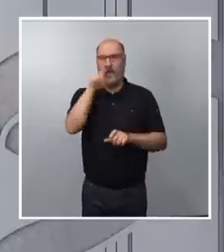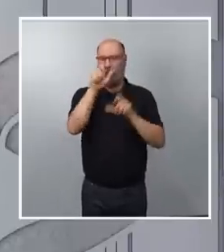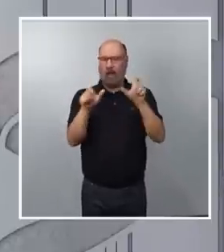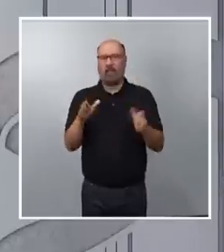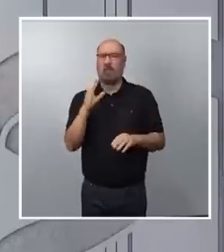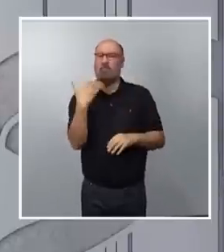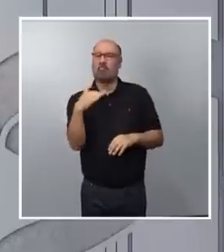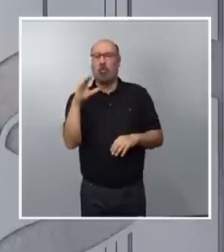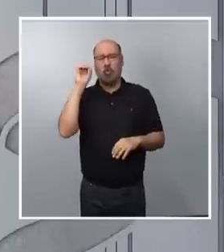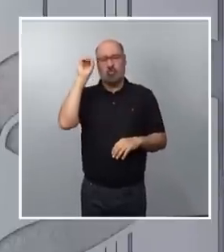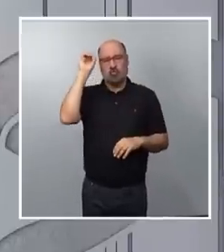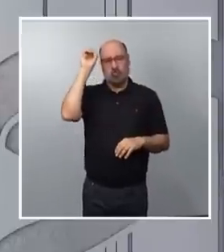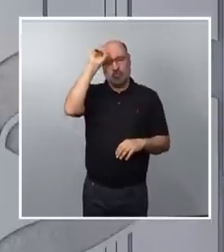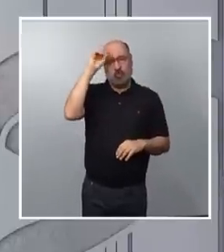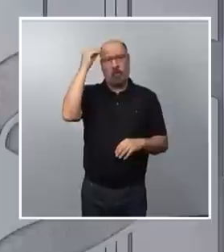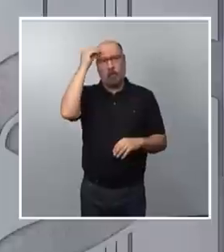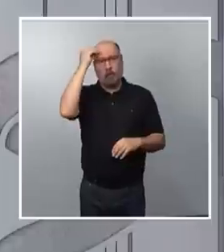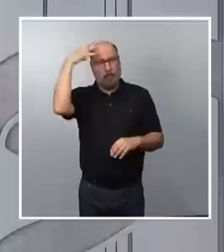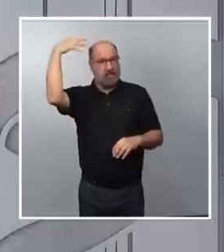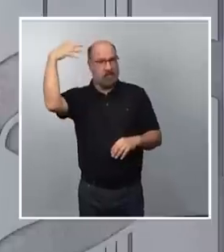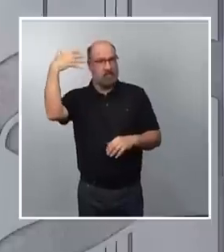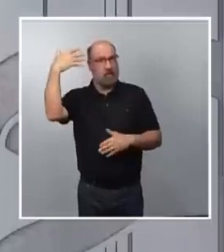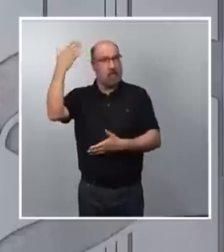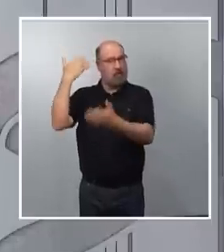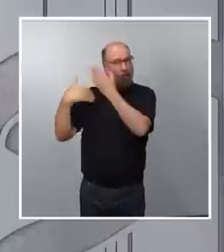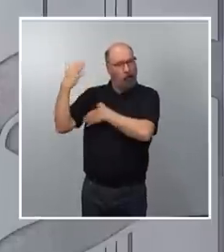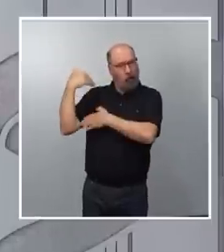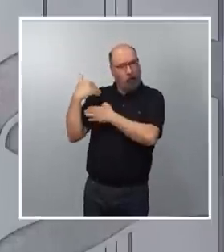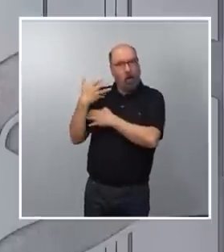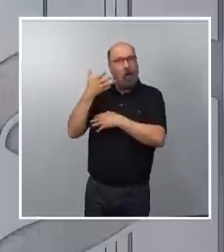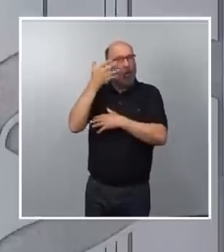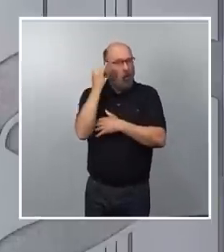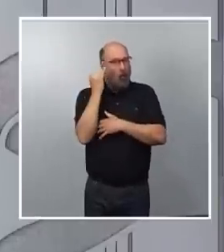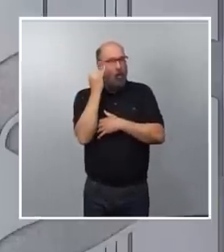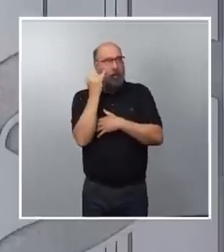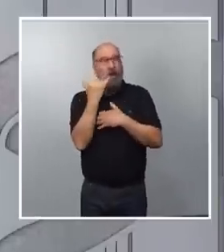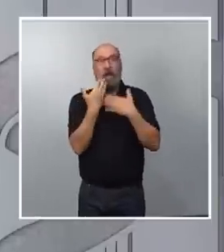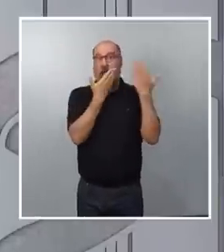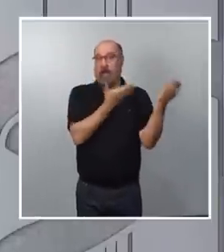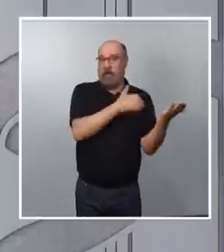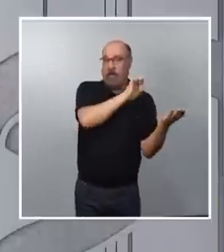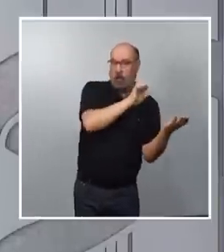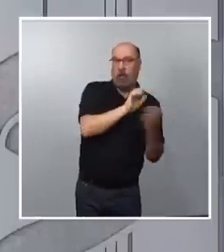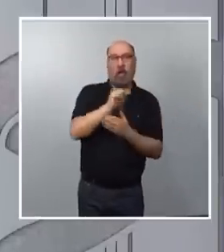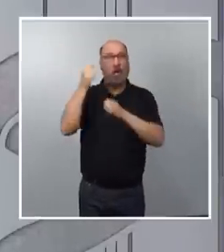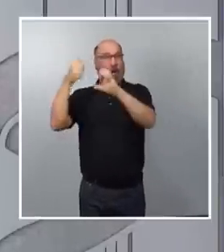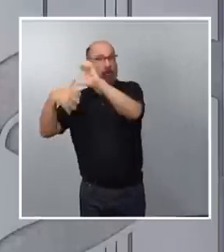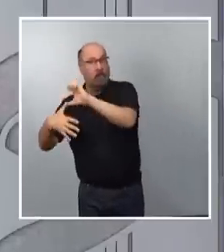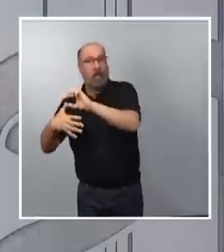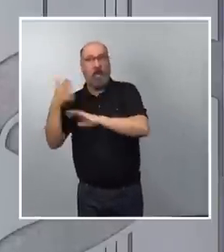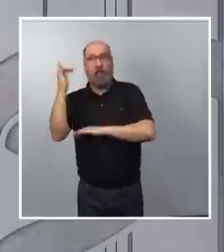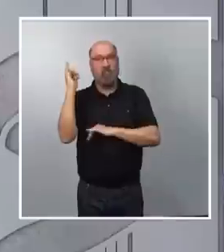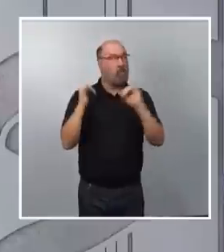pensamientos, revoluciones que las hubo aquí y allá, pues nos liberaron del yugo